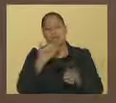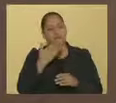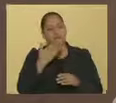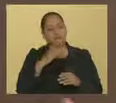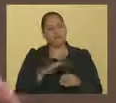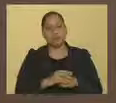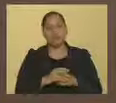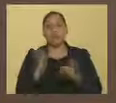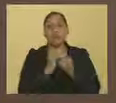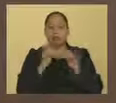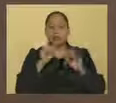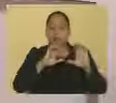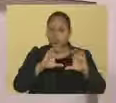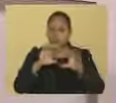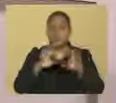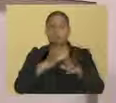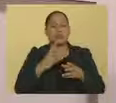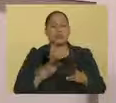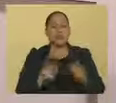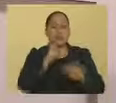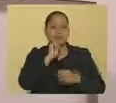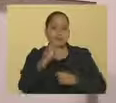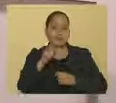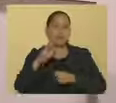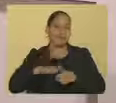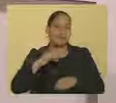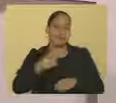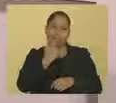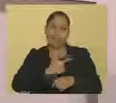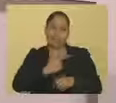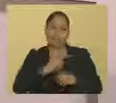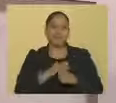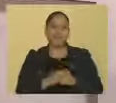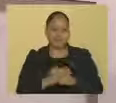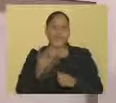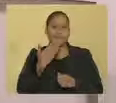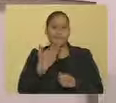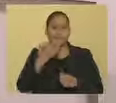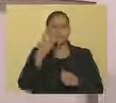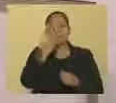sí darte. Y la van buenas a cuidar porque no se va a desgastar. Eso fue lo que más me gustó. Además. Muy bien, Brendita, muchas gracias.